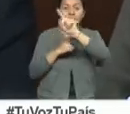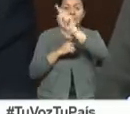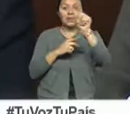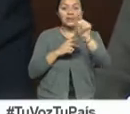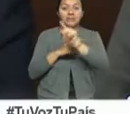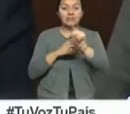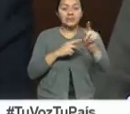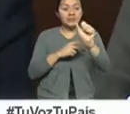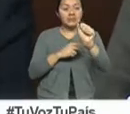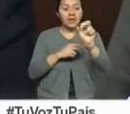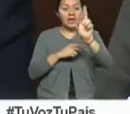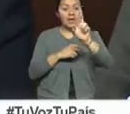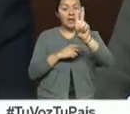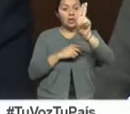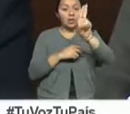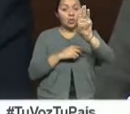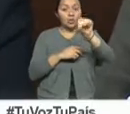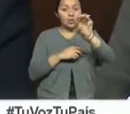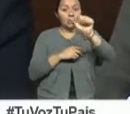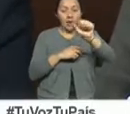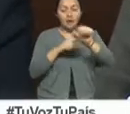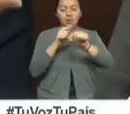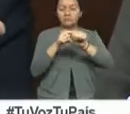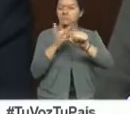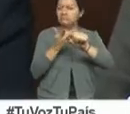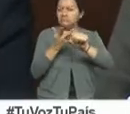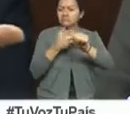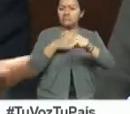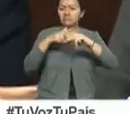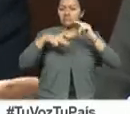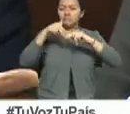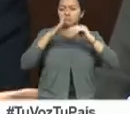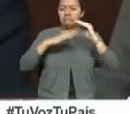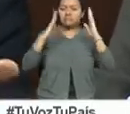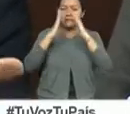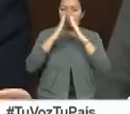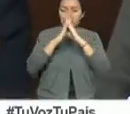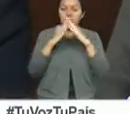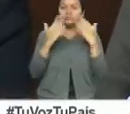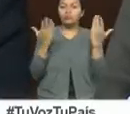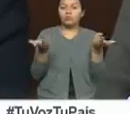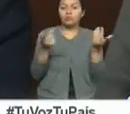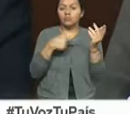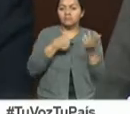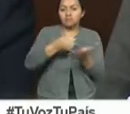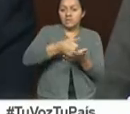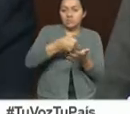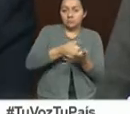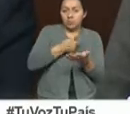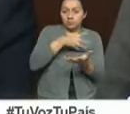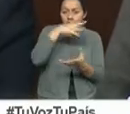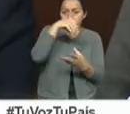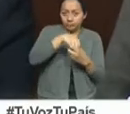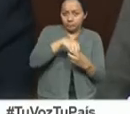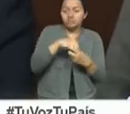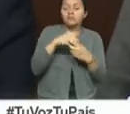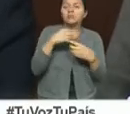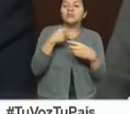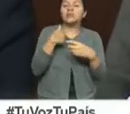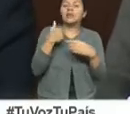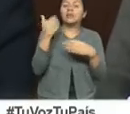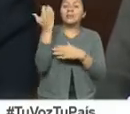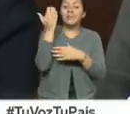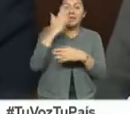están y han sido construidos desde viviendas de habitación en la misma ciudad. El estado de excepción nos